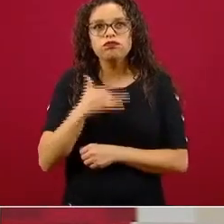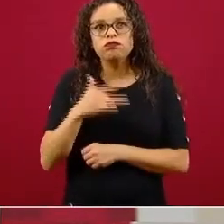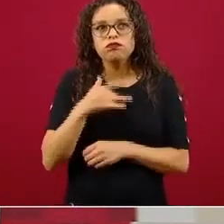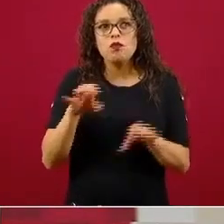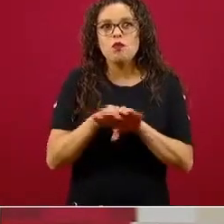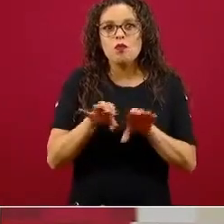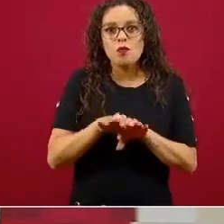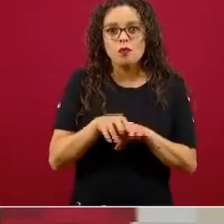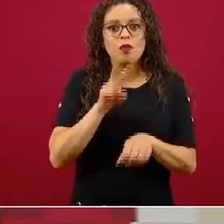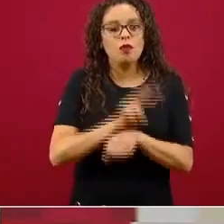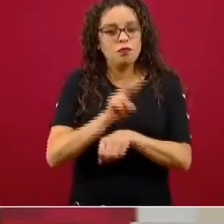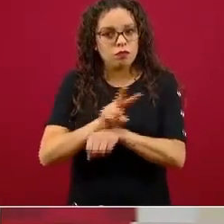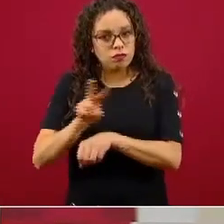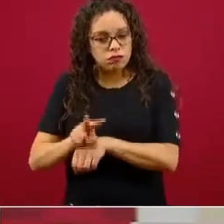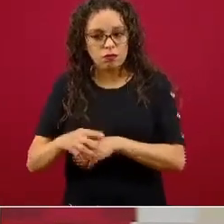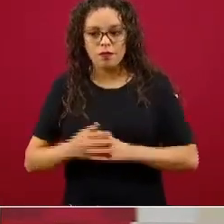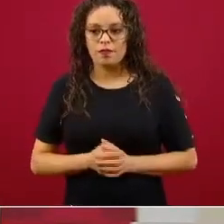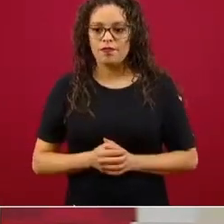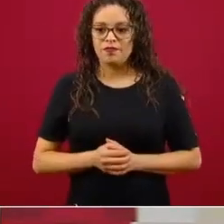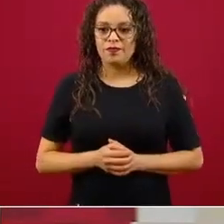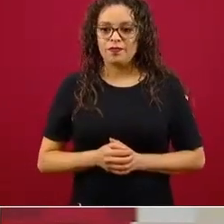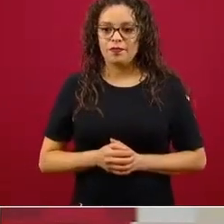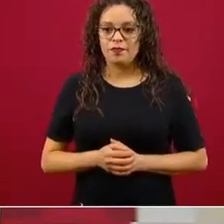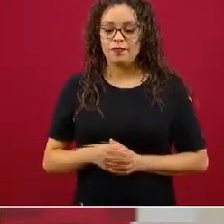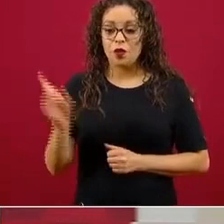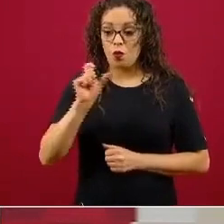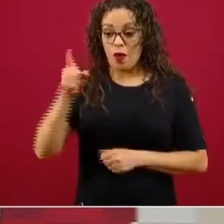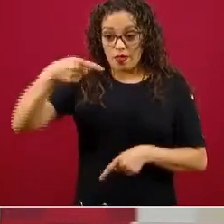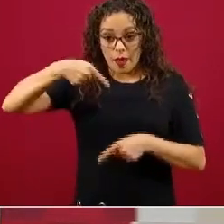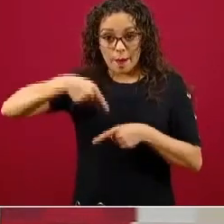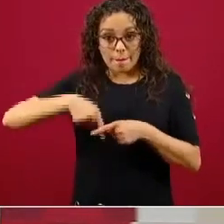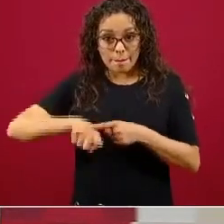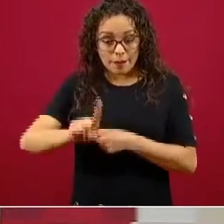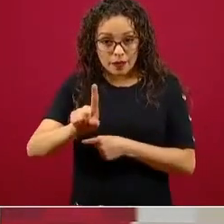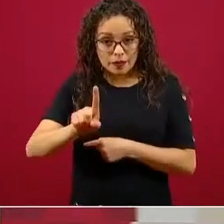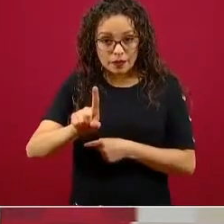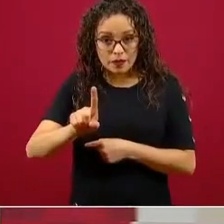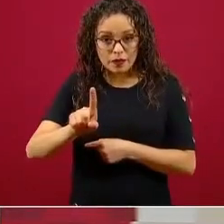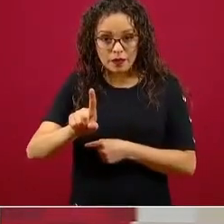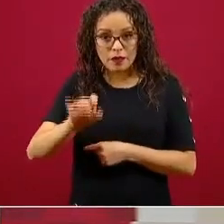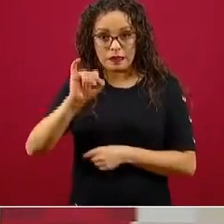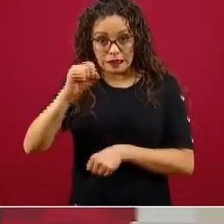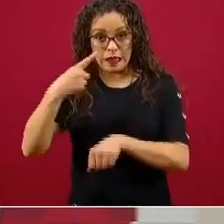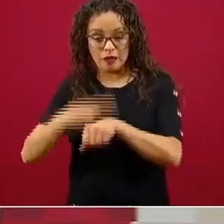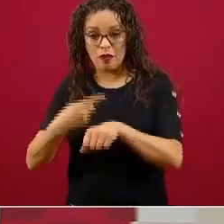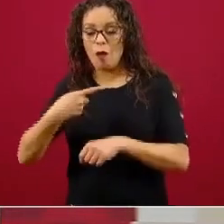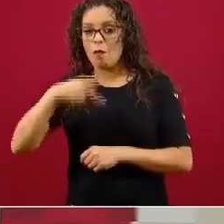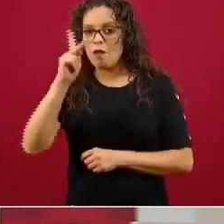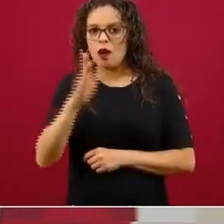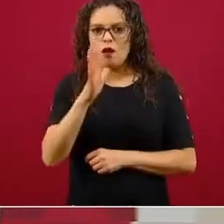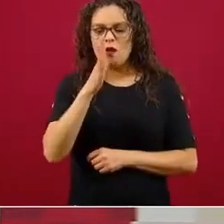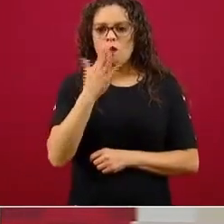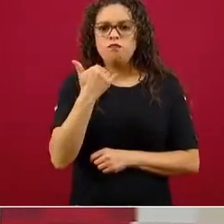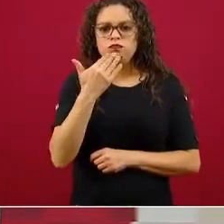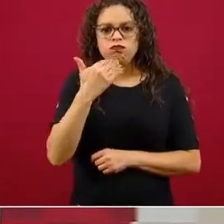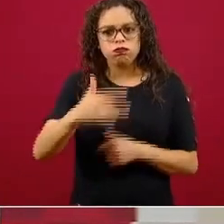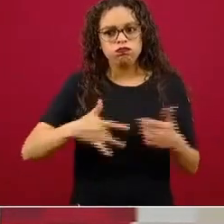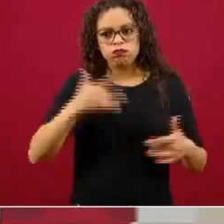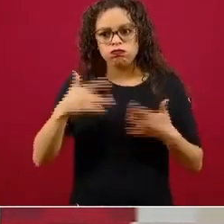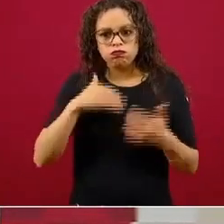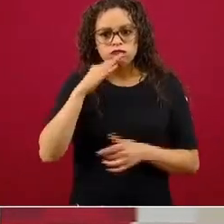inicio fueron detectadas sin síntomas tienen poca probabilidad, una baja probabilidad de desarrollar la